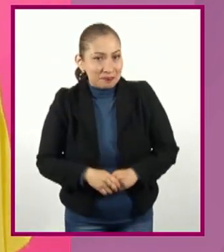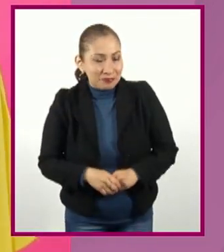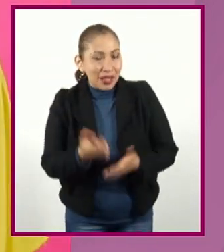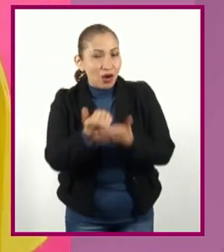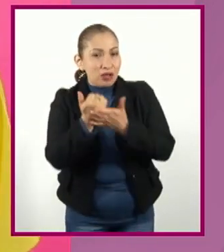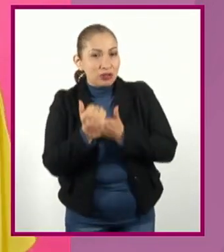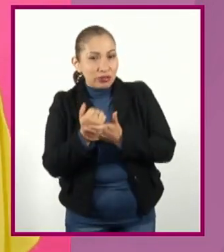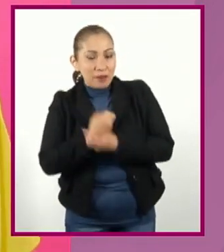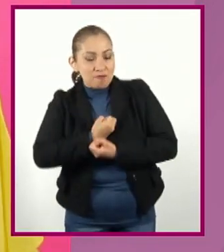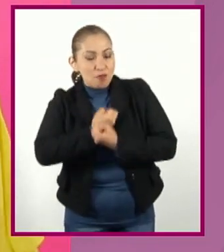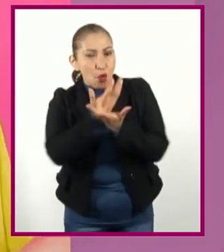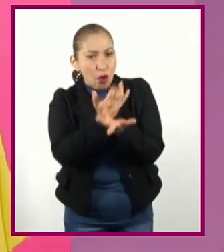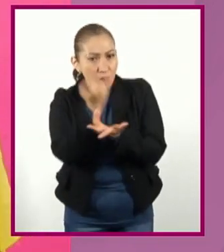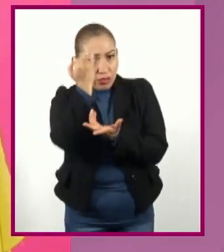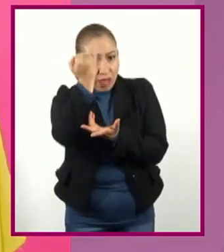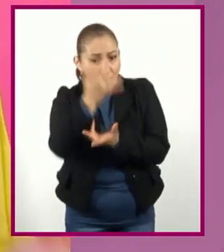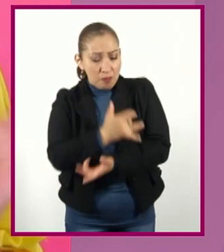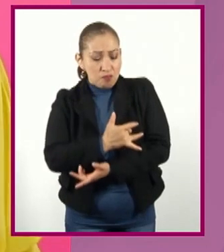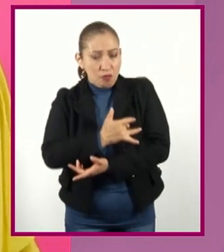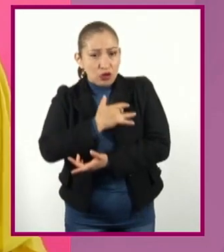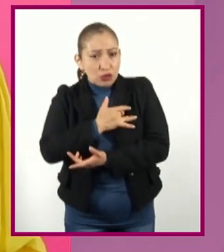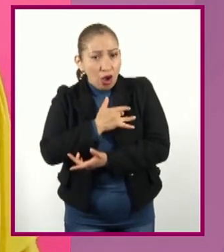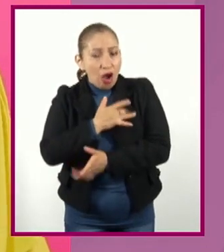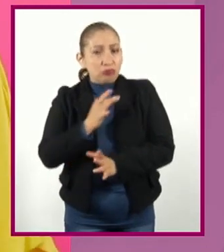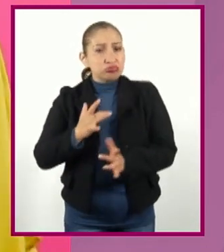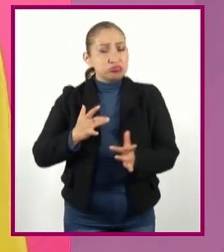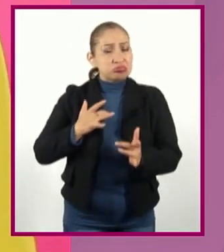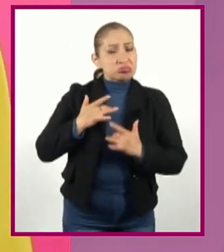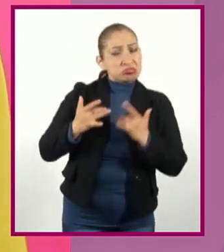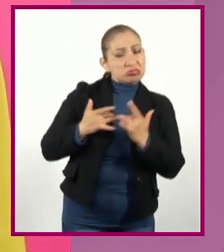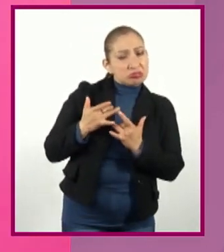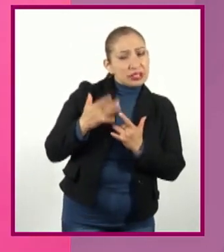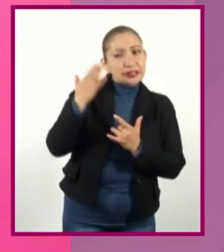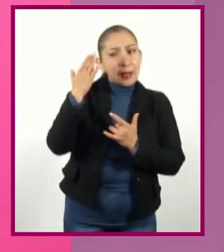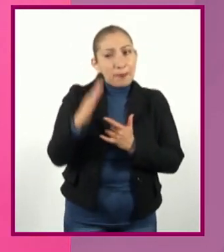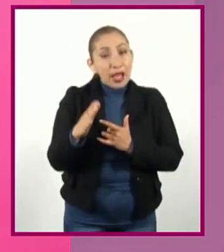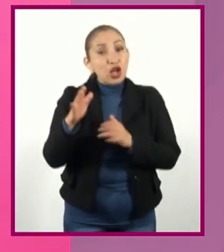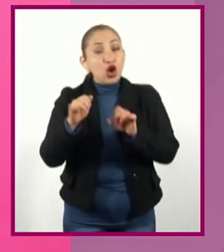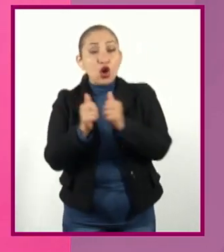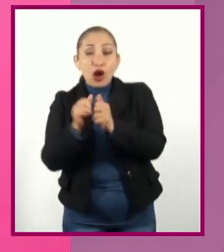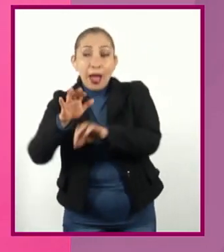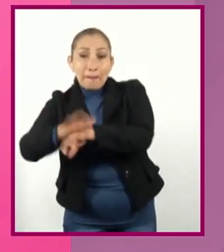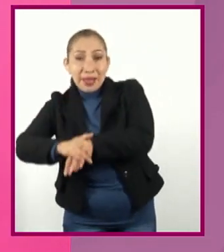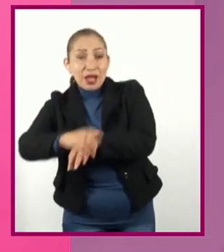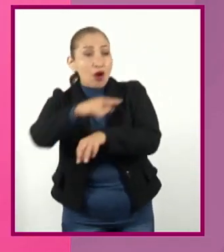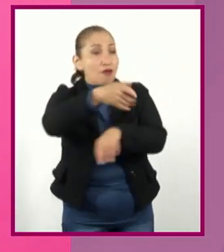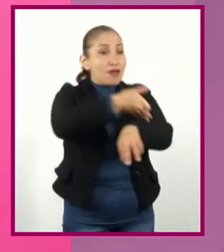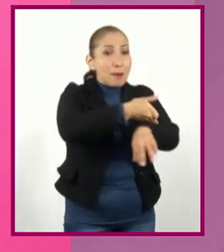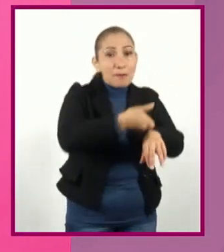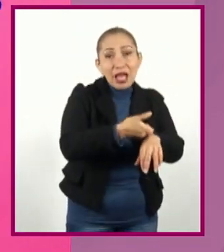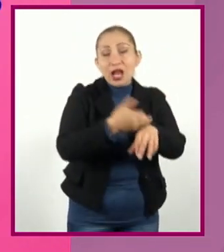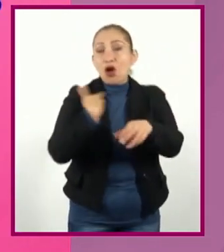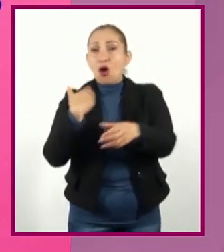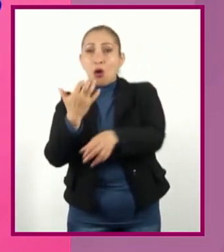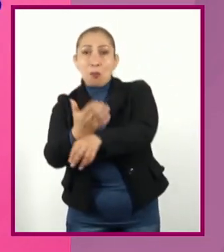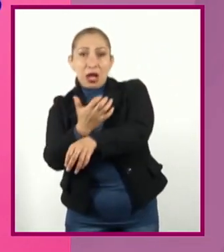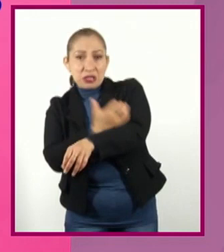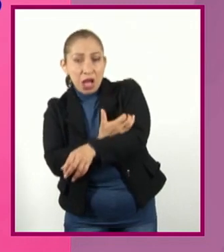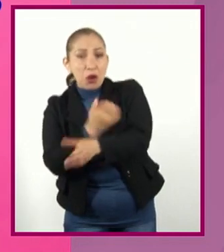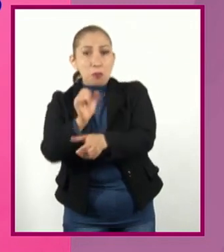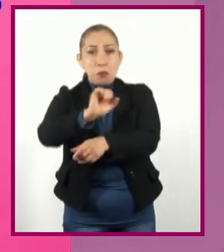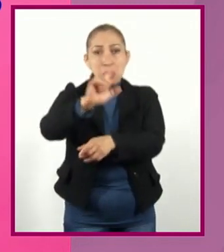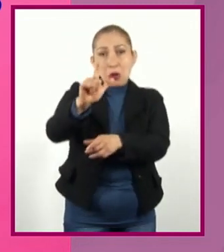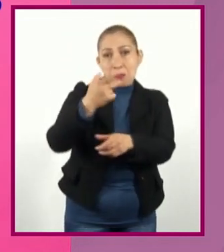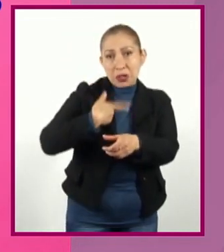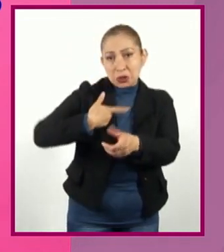permiten expresar ideas, emociones, sentimientos y saberes con amigos, familiares, colegas, especialistas